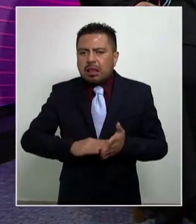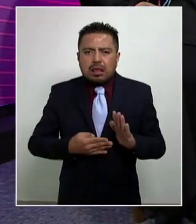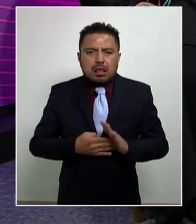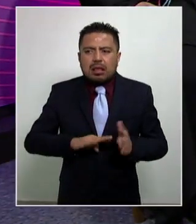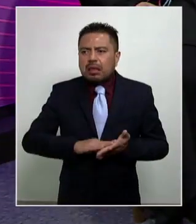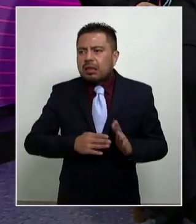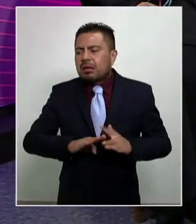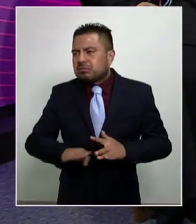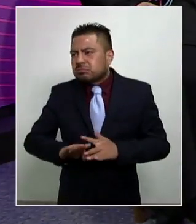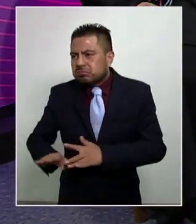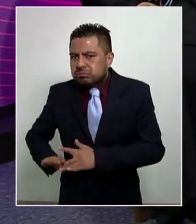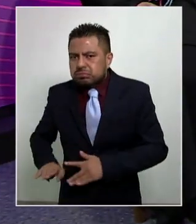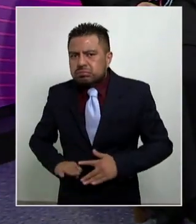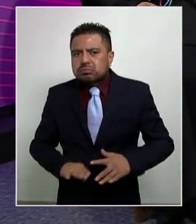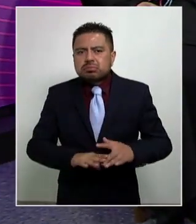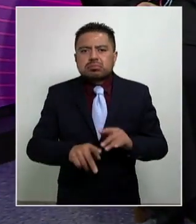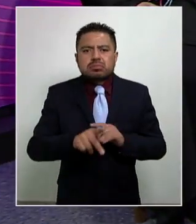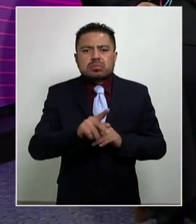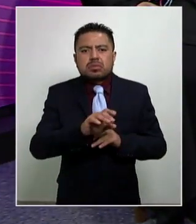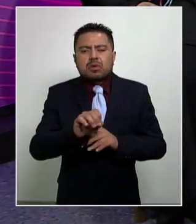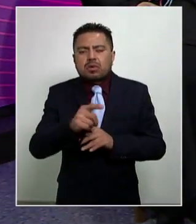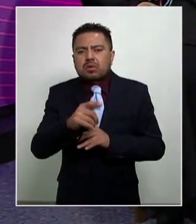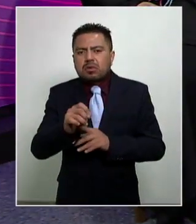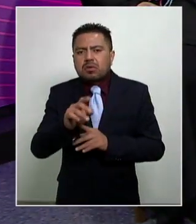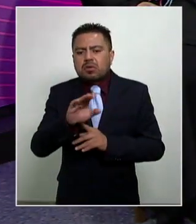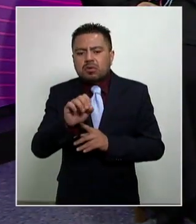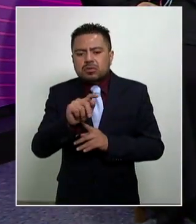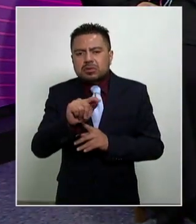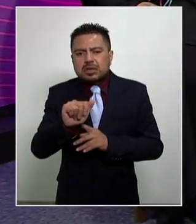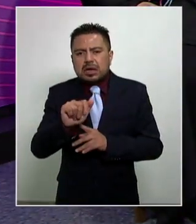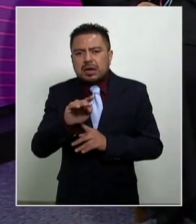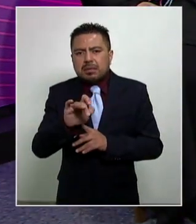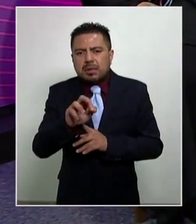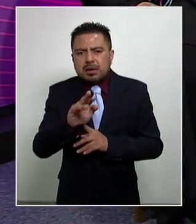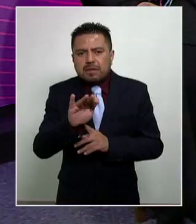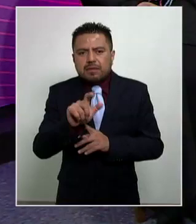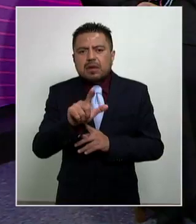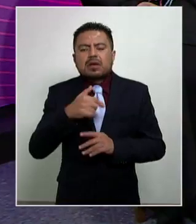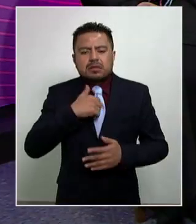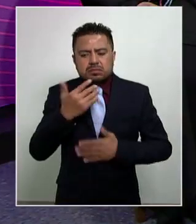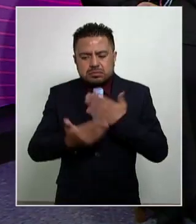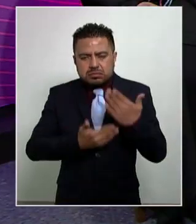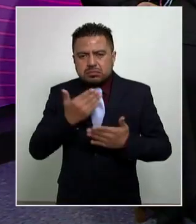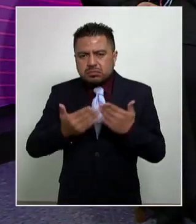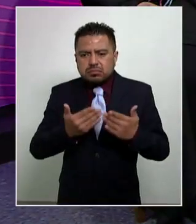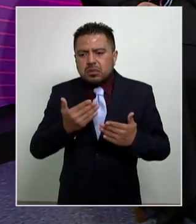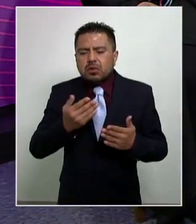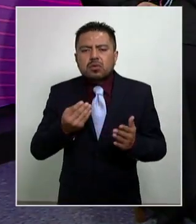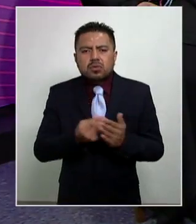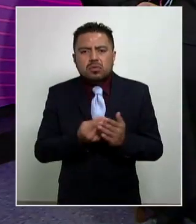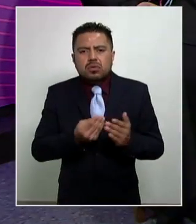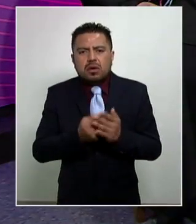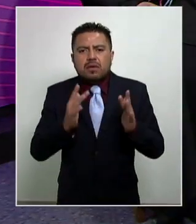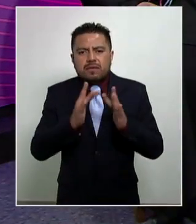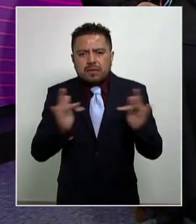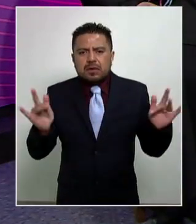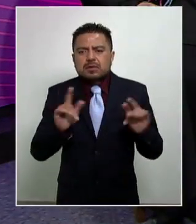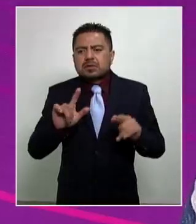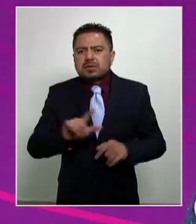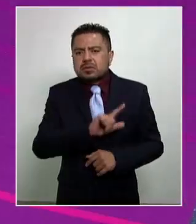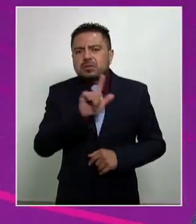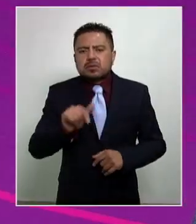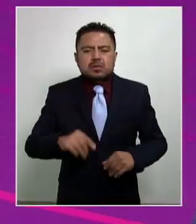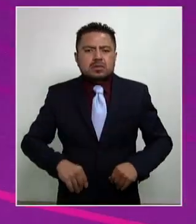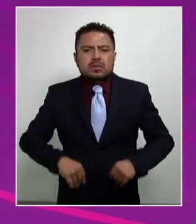Faso, en Togo, en Costa de Marfil. Estudié una parte de mis cursos en Francia, luego viví